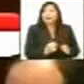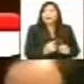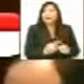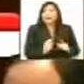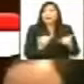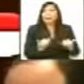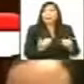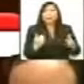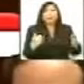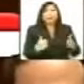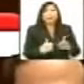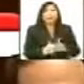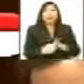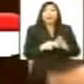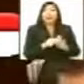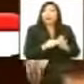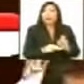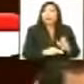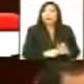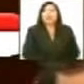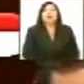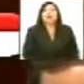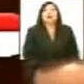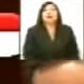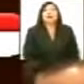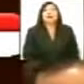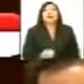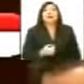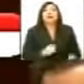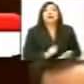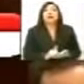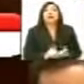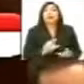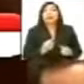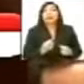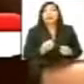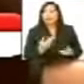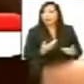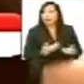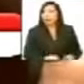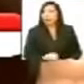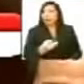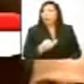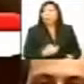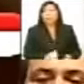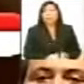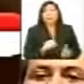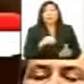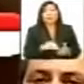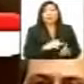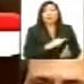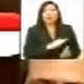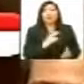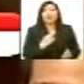pero estamos atorados en los nombramientos de estas autoridades que son encargadas de impartir justicia, del nombramiento del